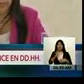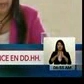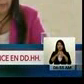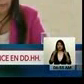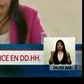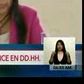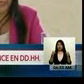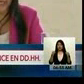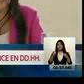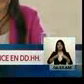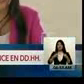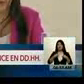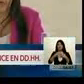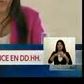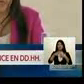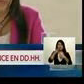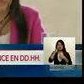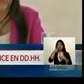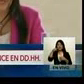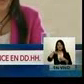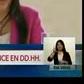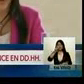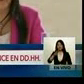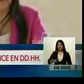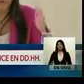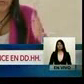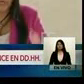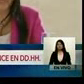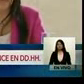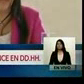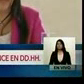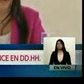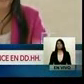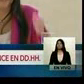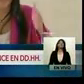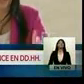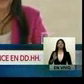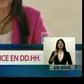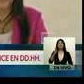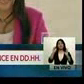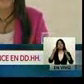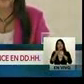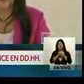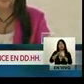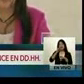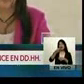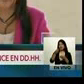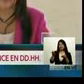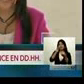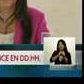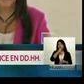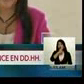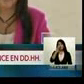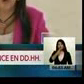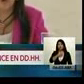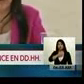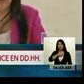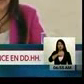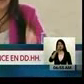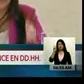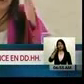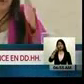toda la vida política nacional queremos no sin antes despedirnos ratificar el compromiso de